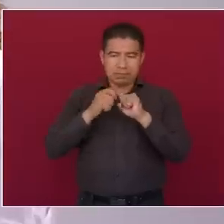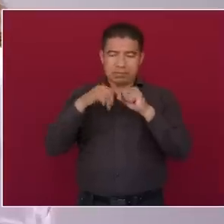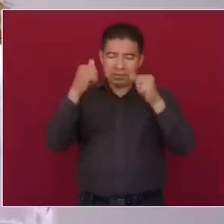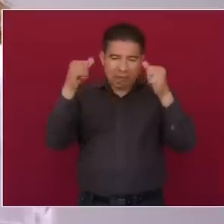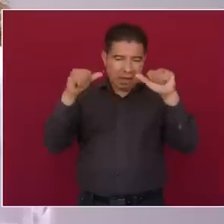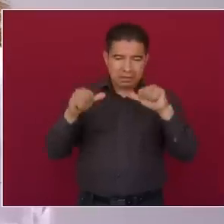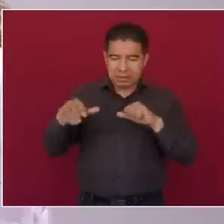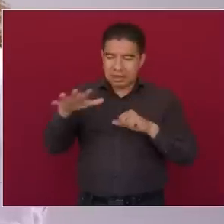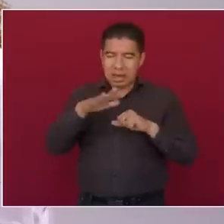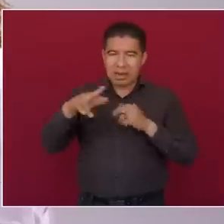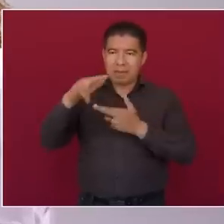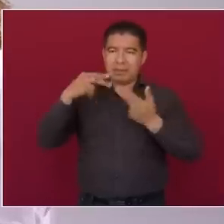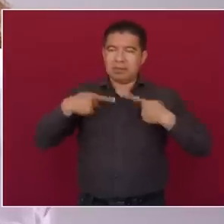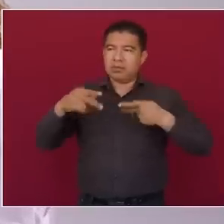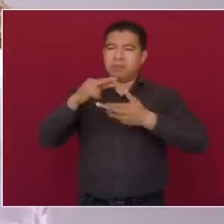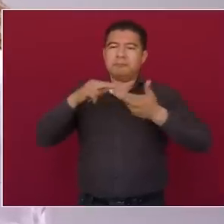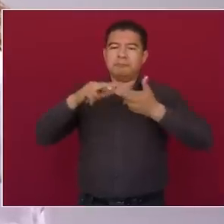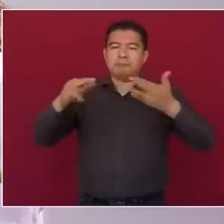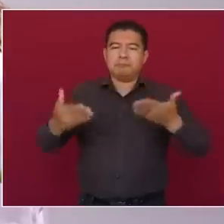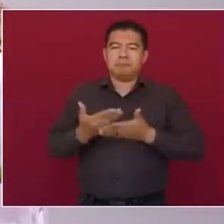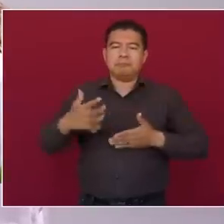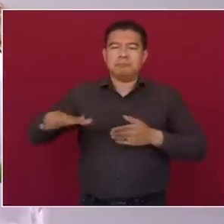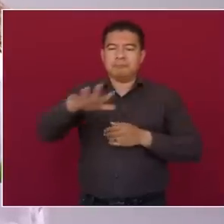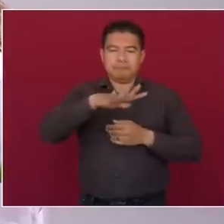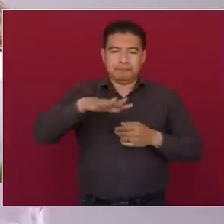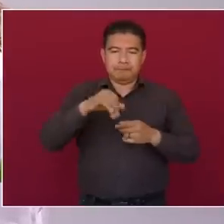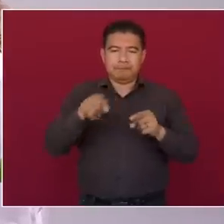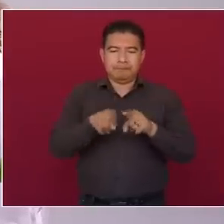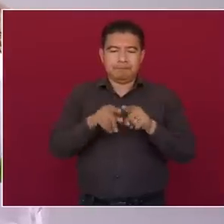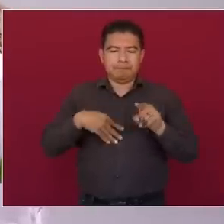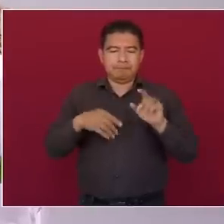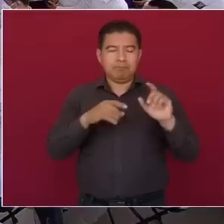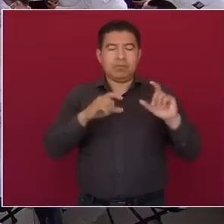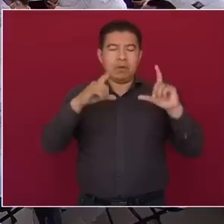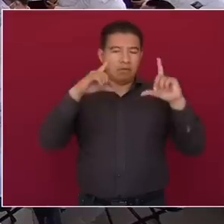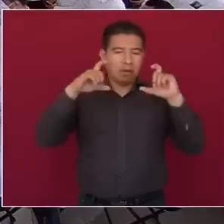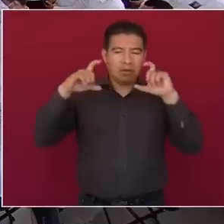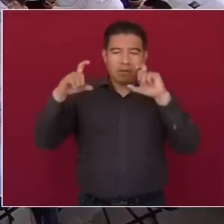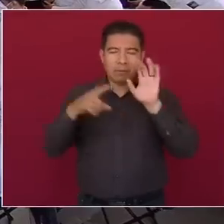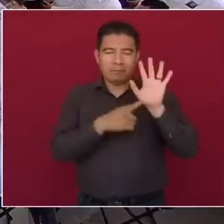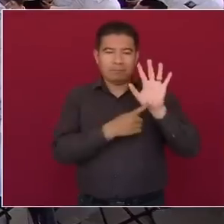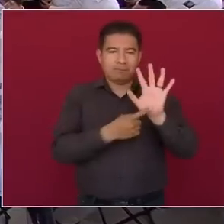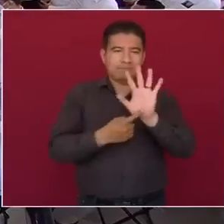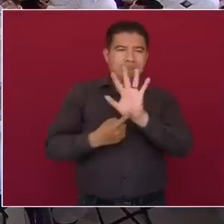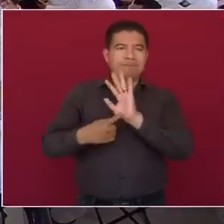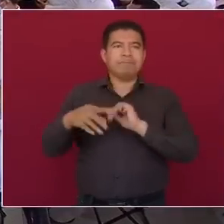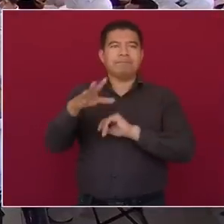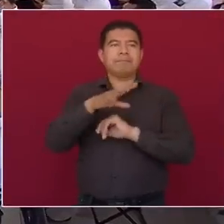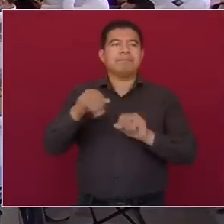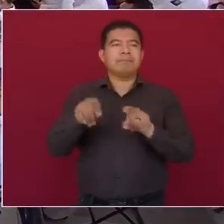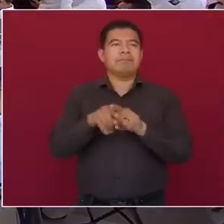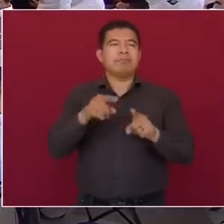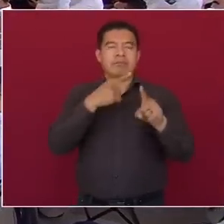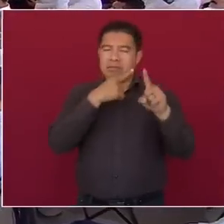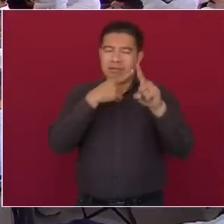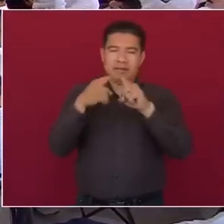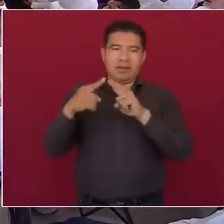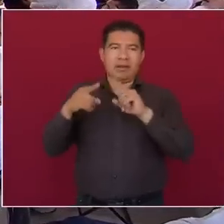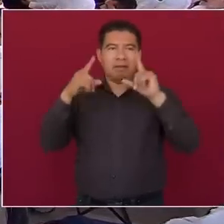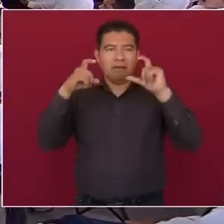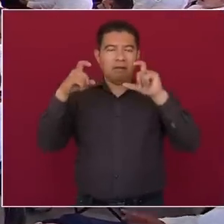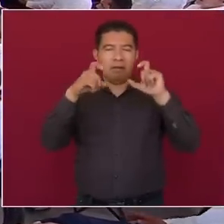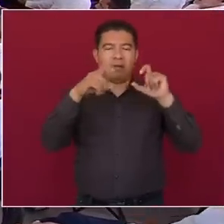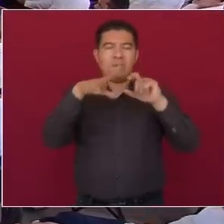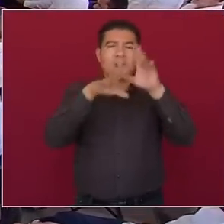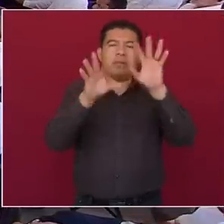región, así como una exposición fotográfica de la etapa de construcción de la refinería y algunas fotografías de los